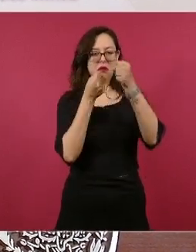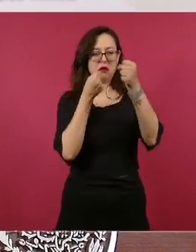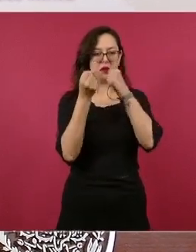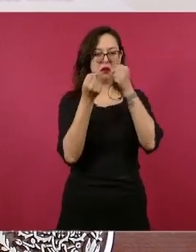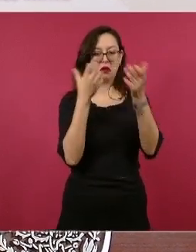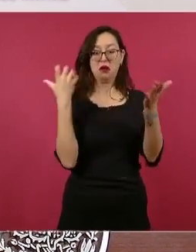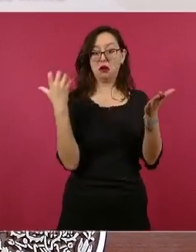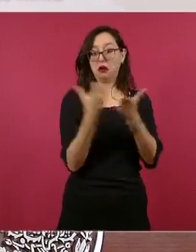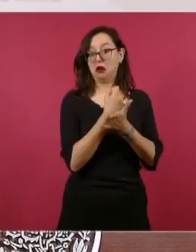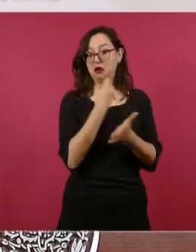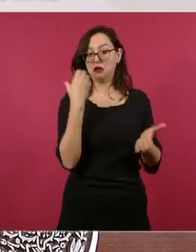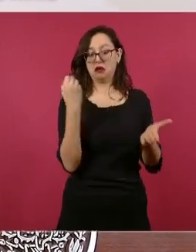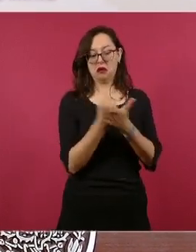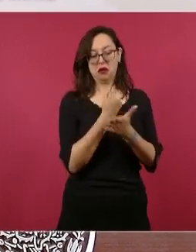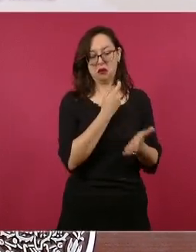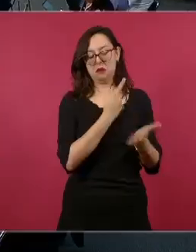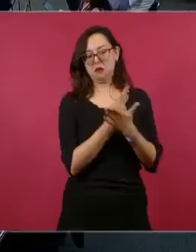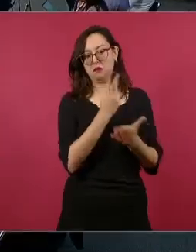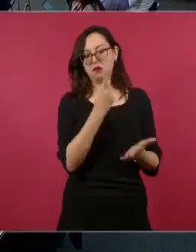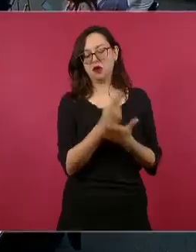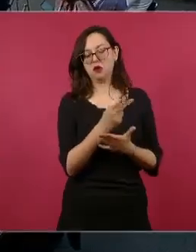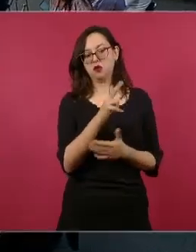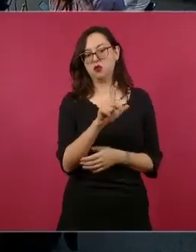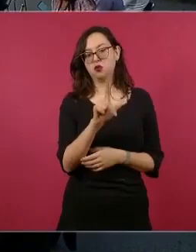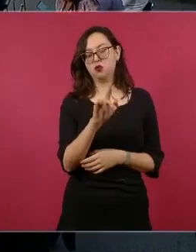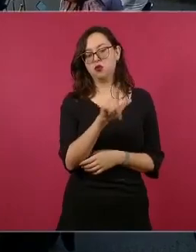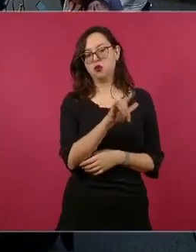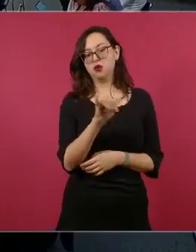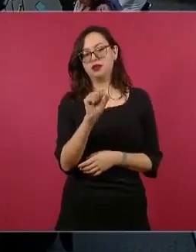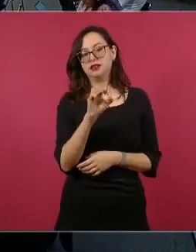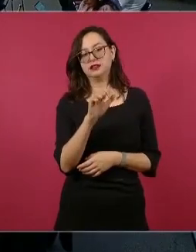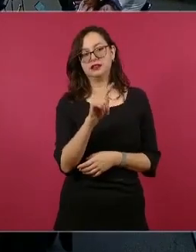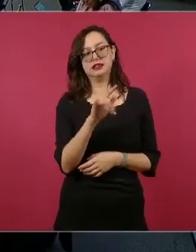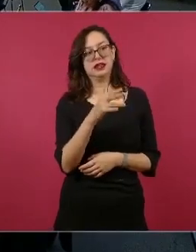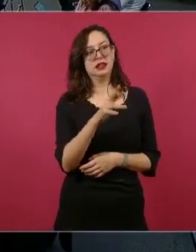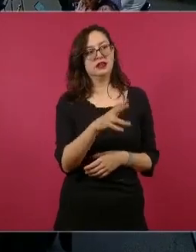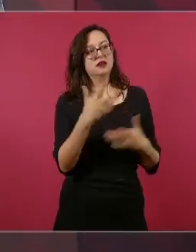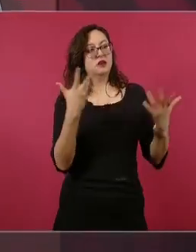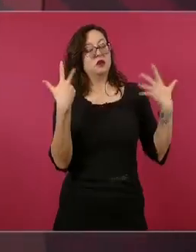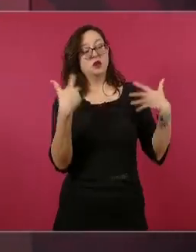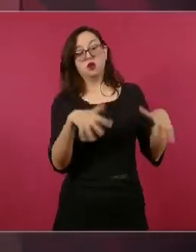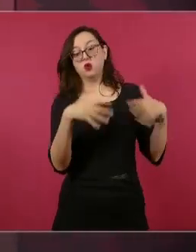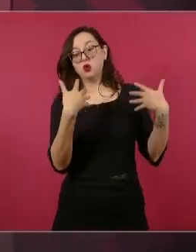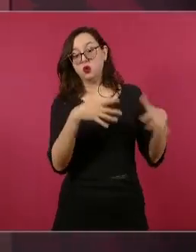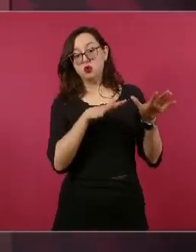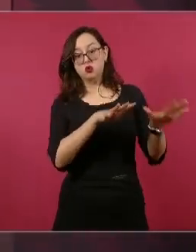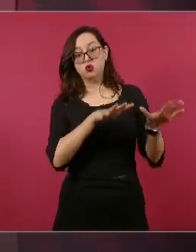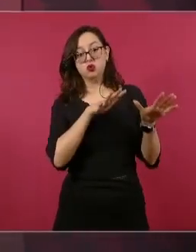Pulitzer condecorado Tim el